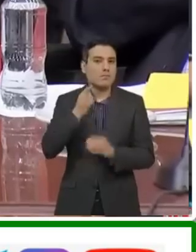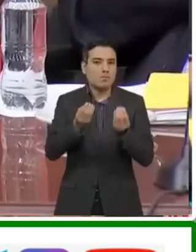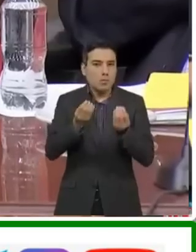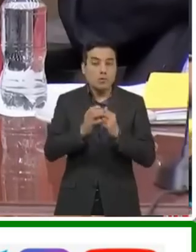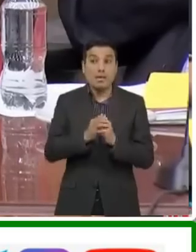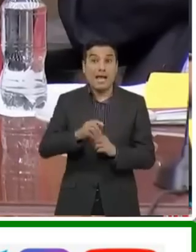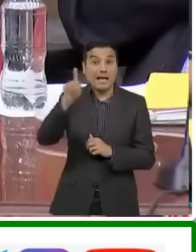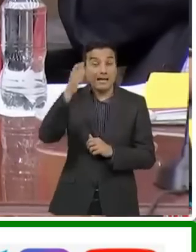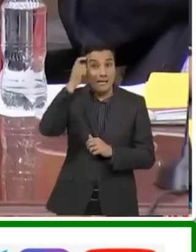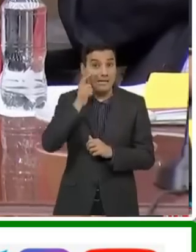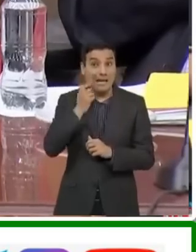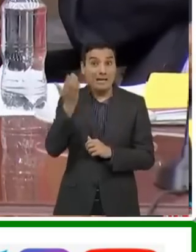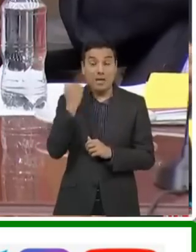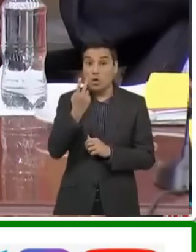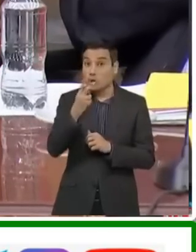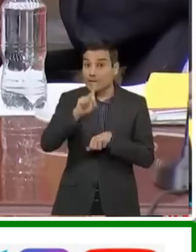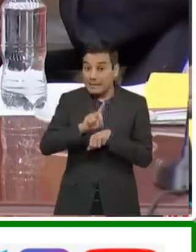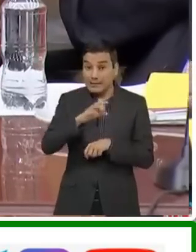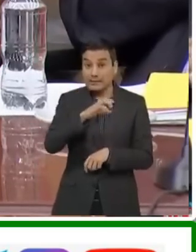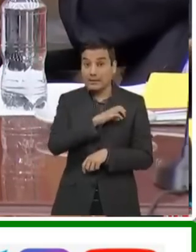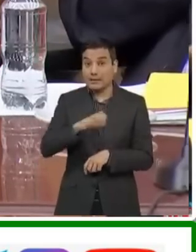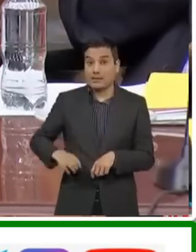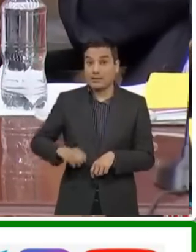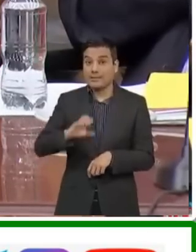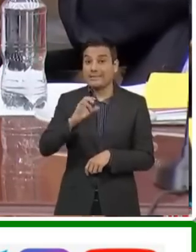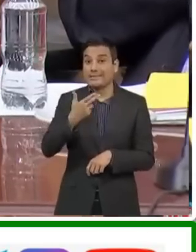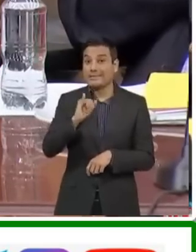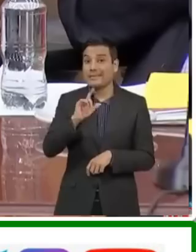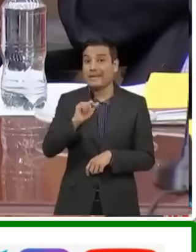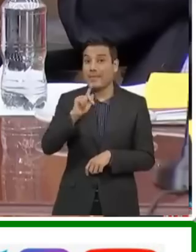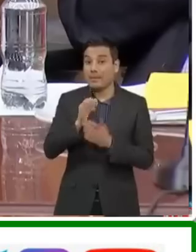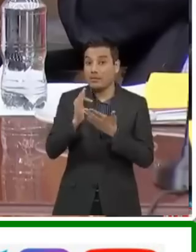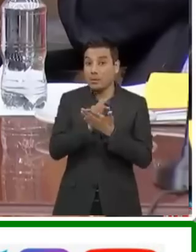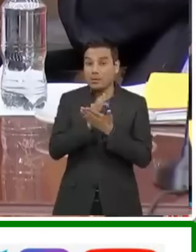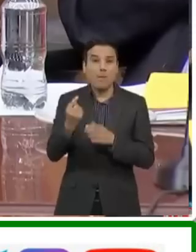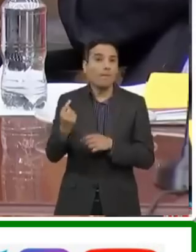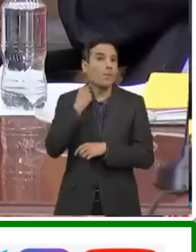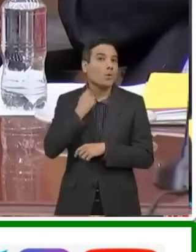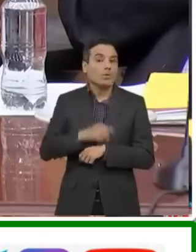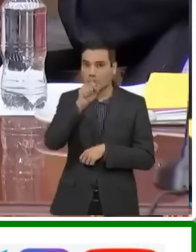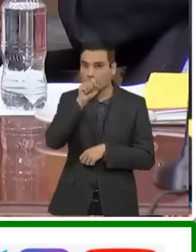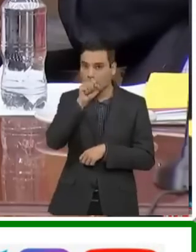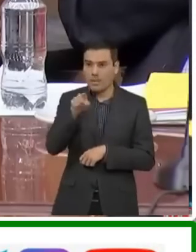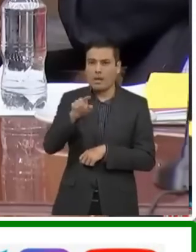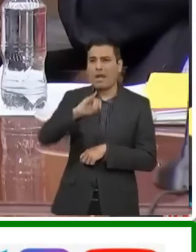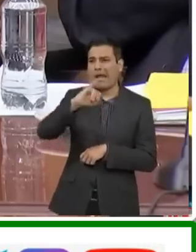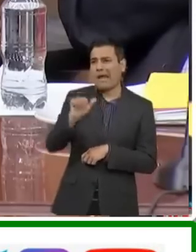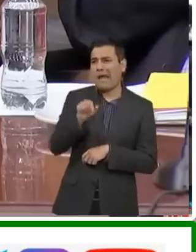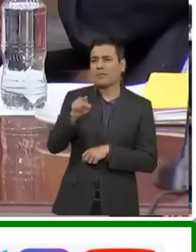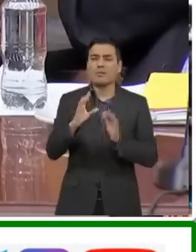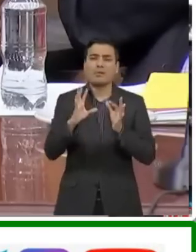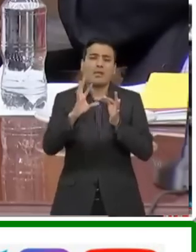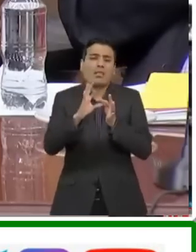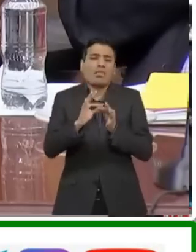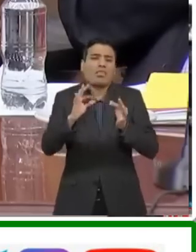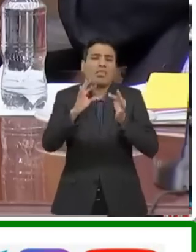Guerrero, hace 2 días, el candidato de Chilapa por Morena fue asesinado. Y Maínez, con una ligereza